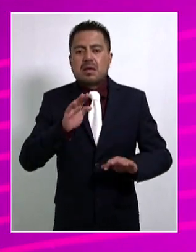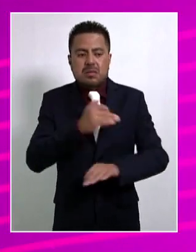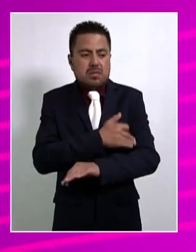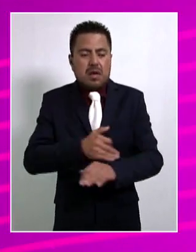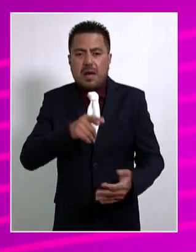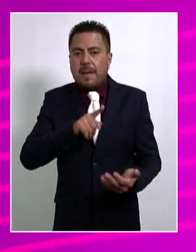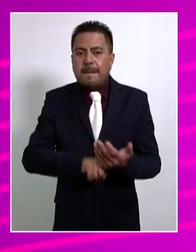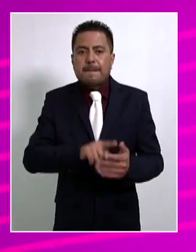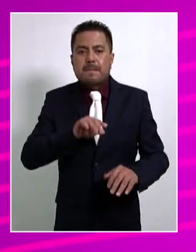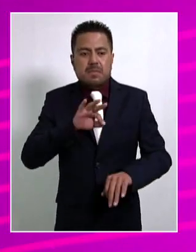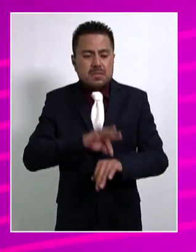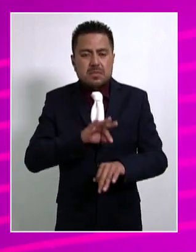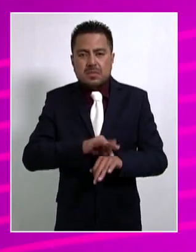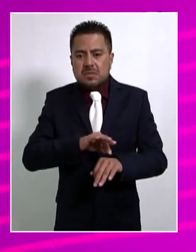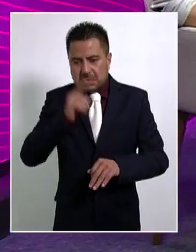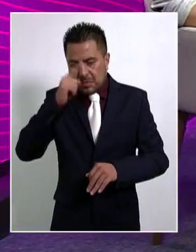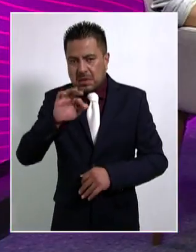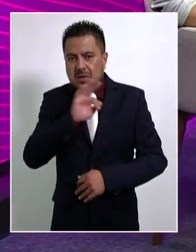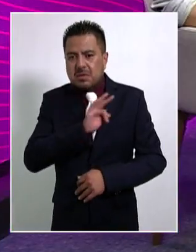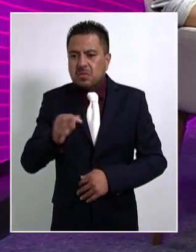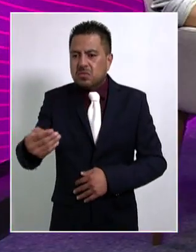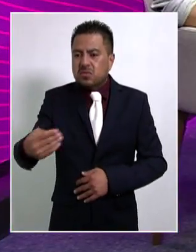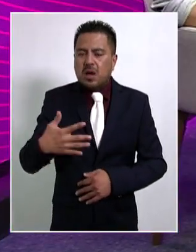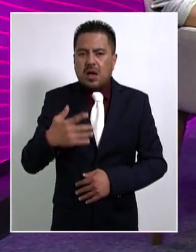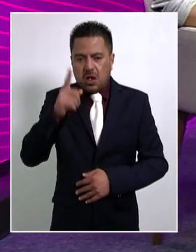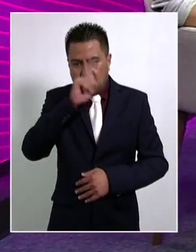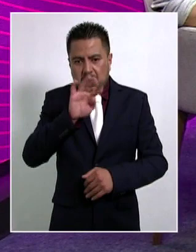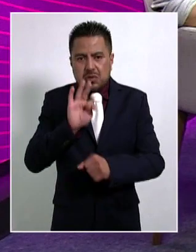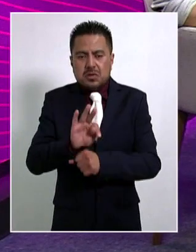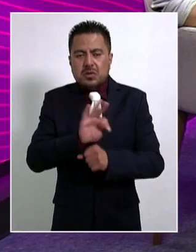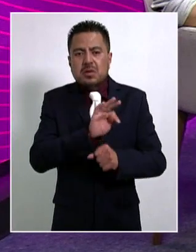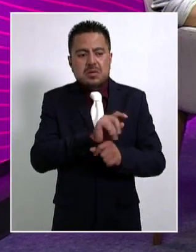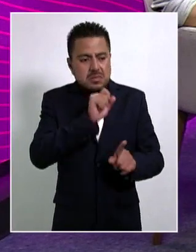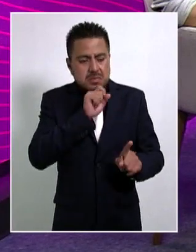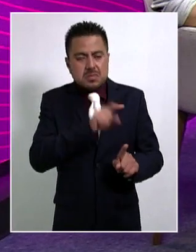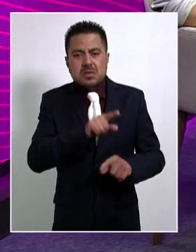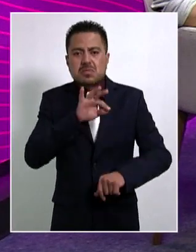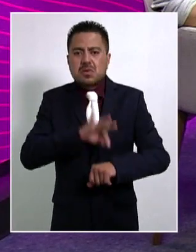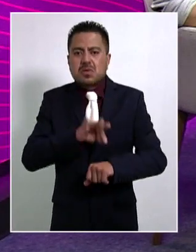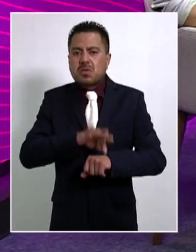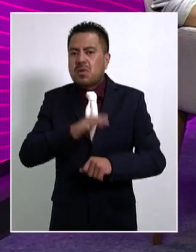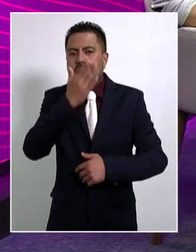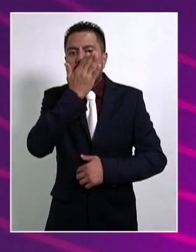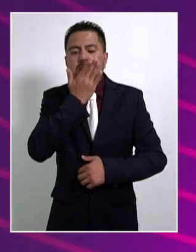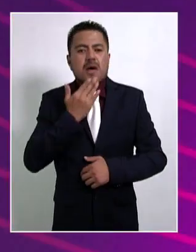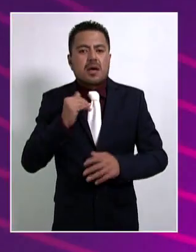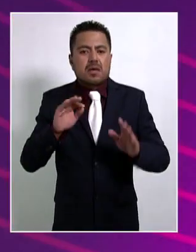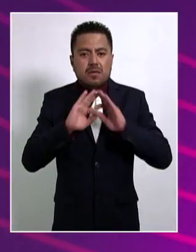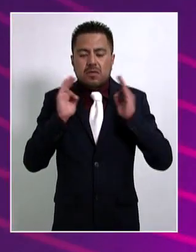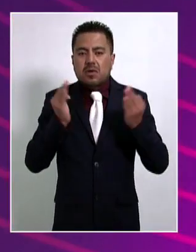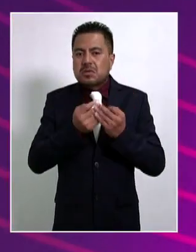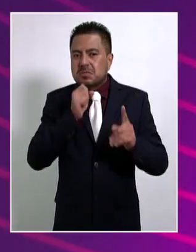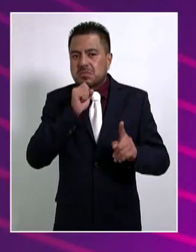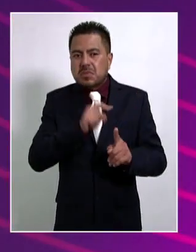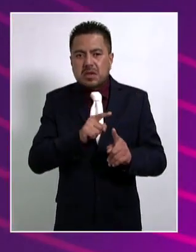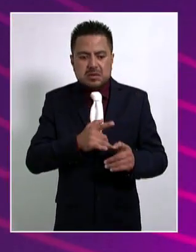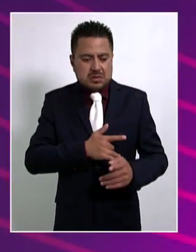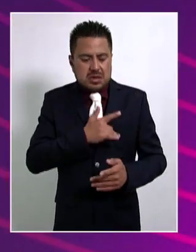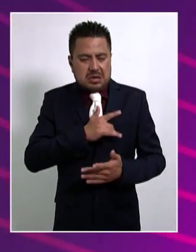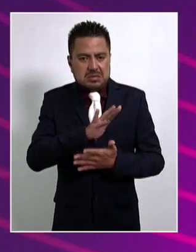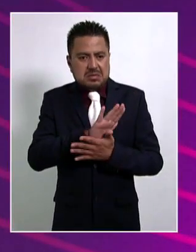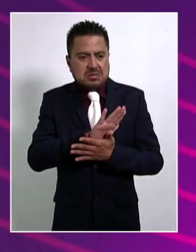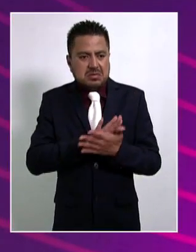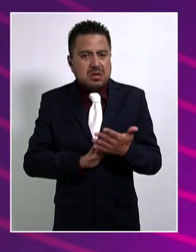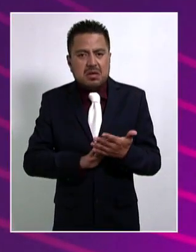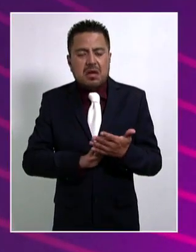familias acuden al médico como para que les dé alguna orientación, y si el mismo médico no tiene esa formación, esa sensibilización,